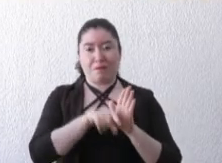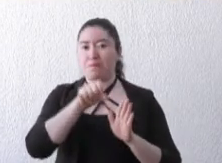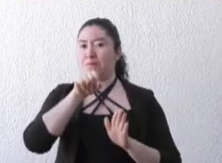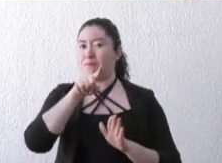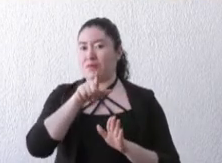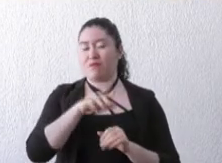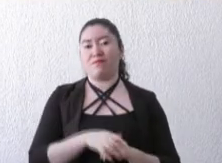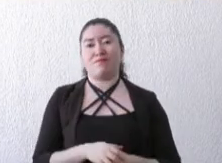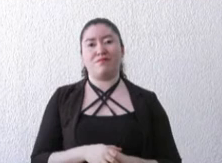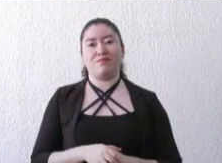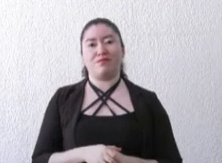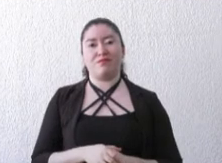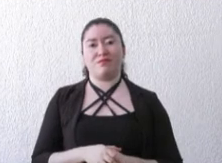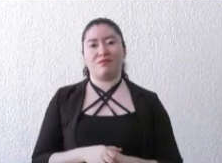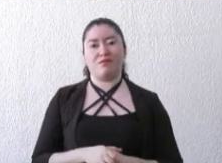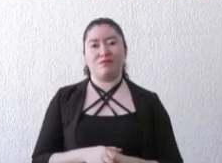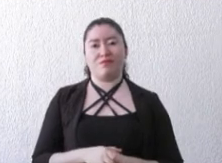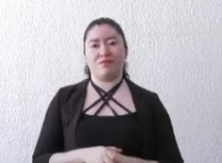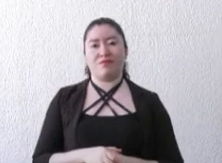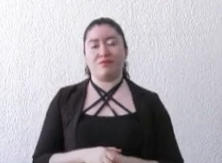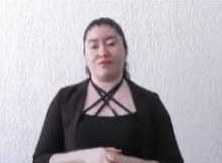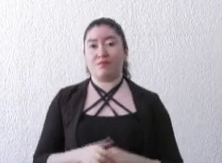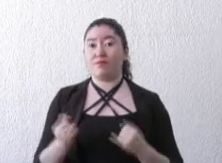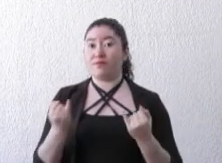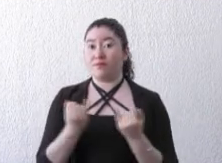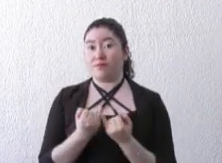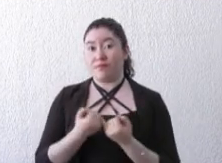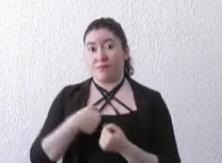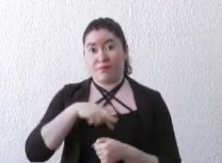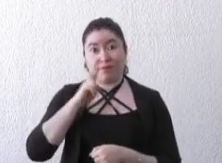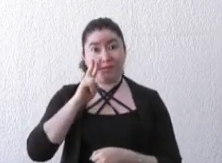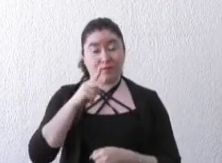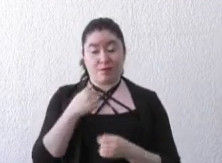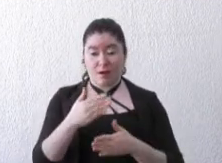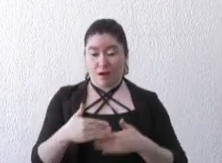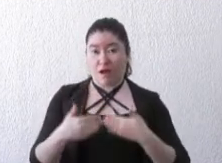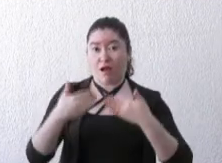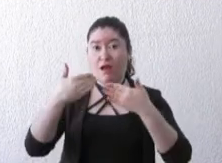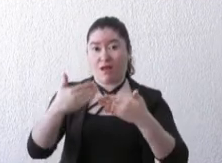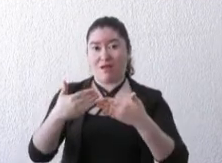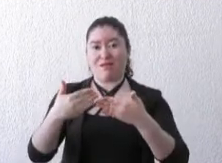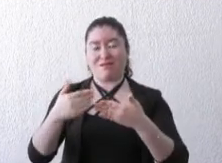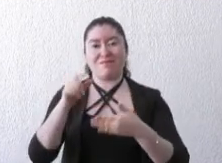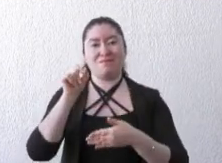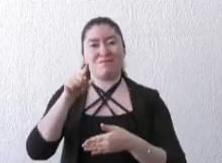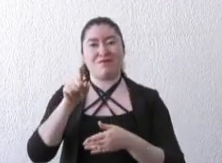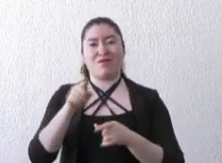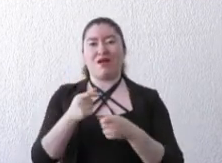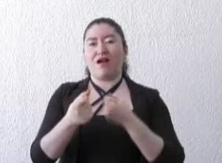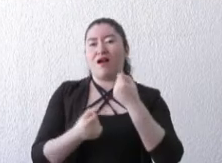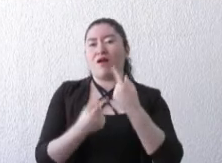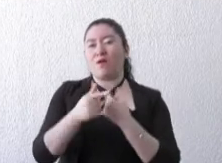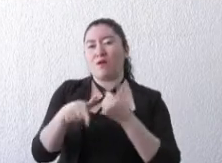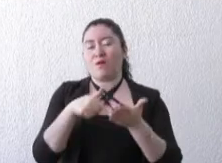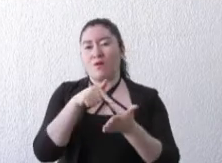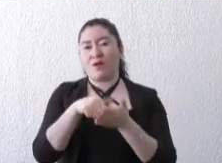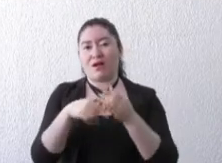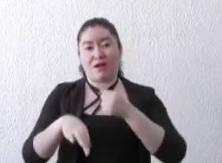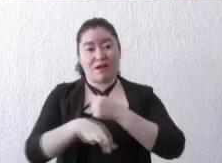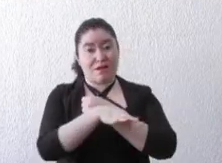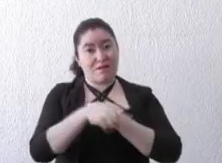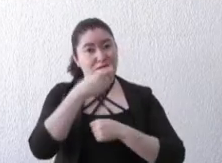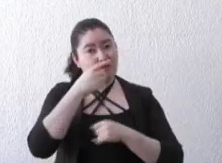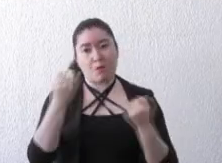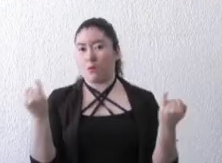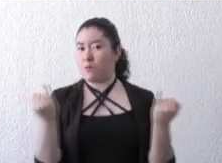adelante. Estos reforzamientos que ven en la parte del frente, que inclusive en algunos tramos el arquitecto nos pidió que se quedara tal como